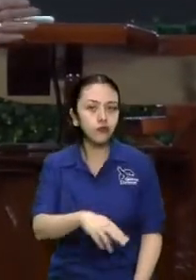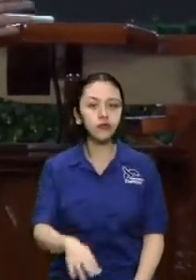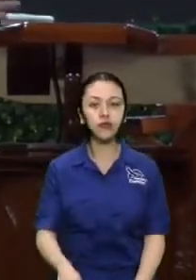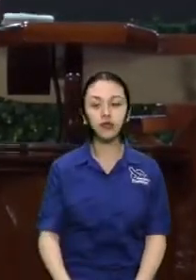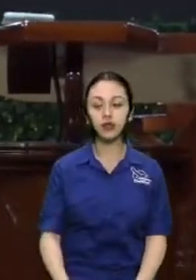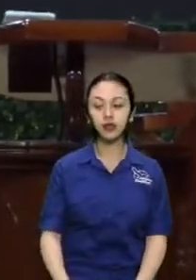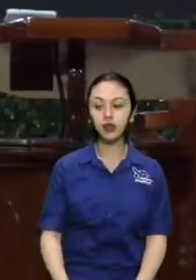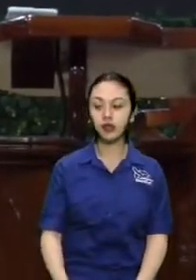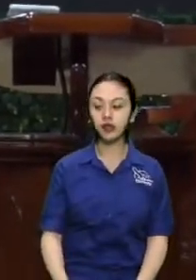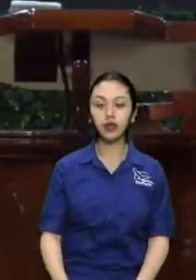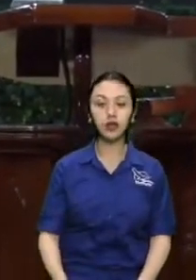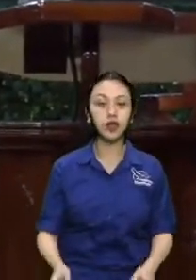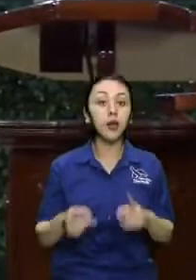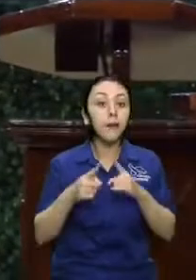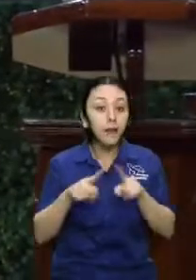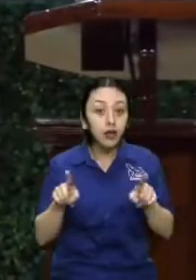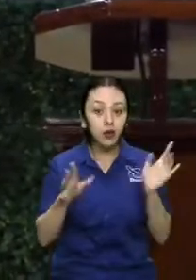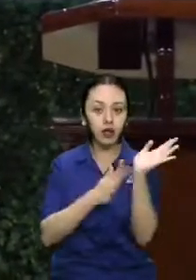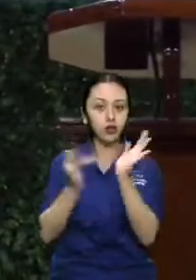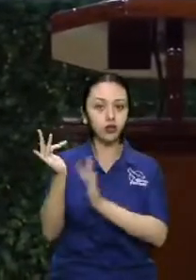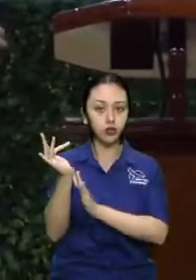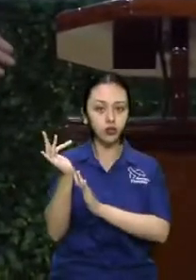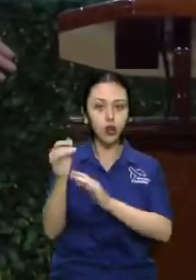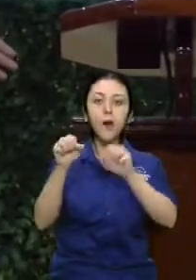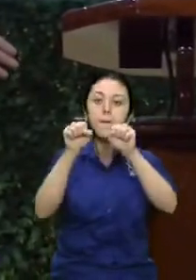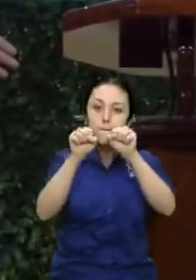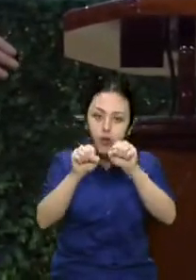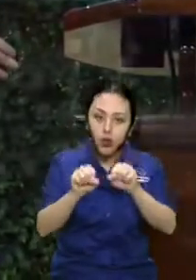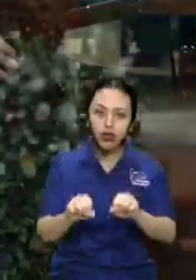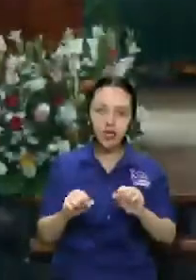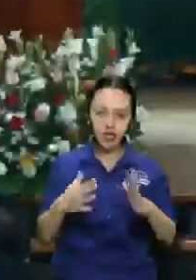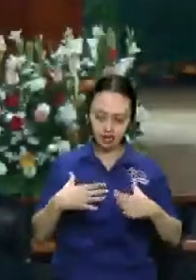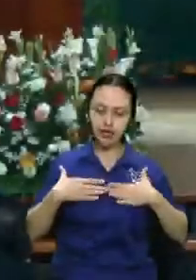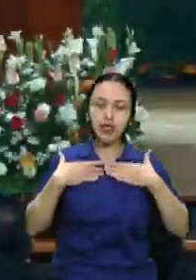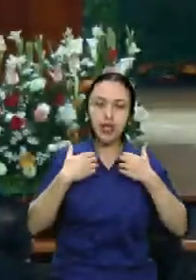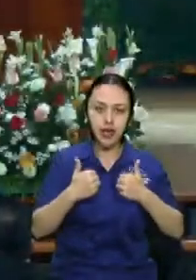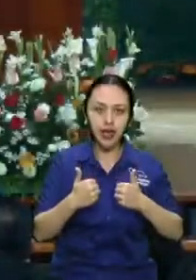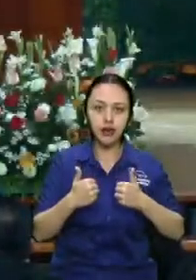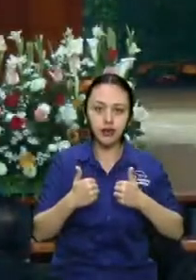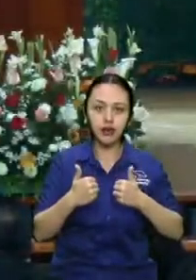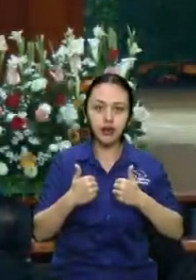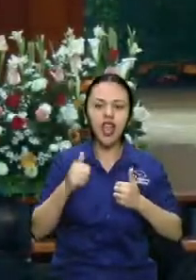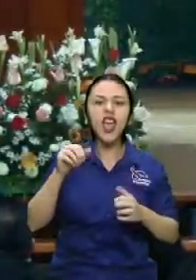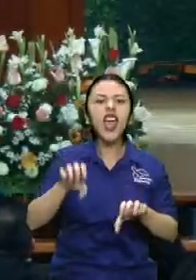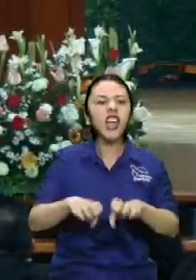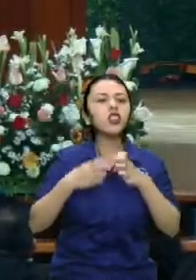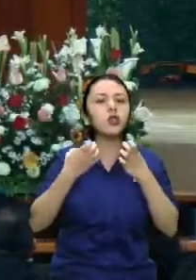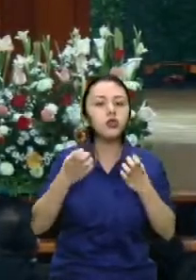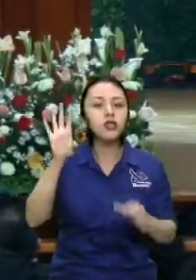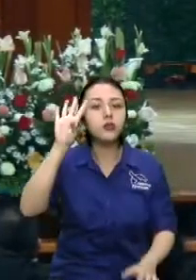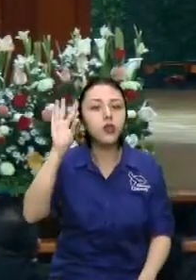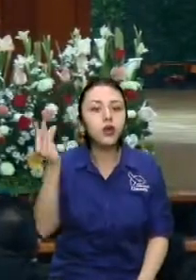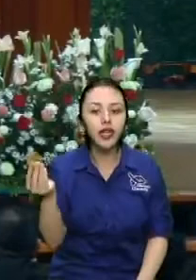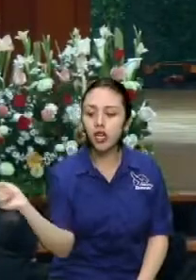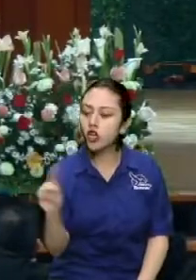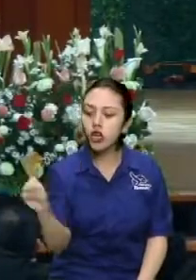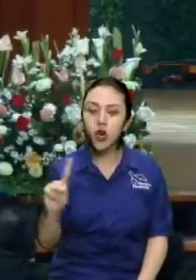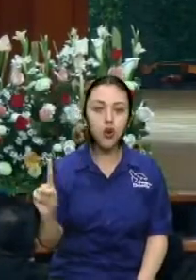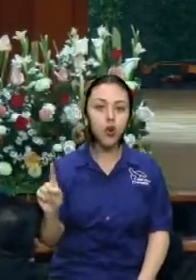Bueno, ¿y si Jesús podía sanar enfermos o no? ¿Y por qué no sanó a todos? ¿Por qué fue al estanque de Betesda y solo salvó a